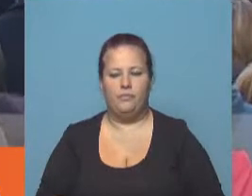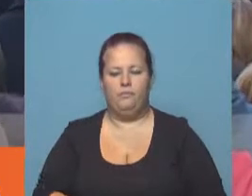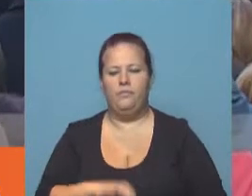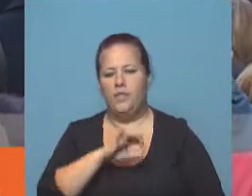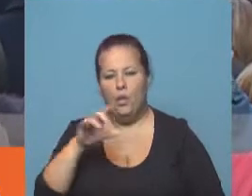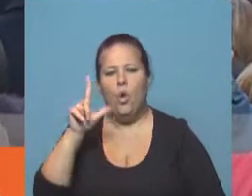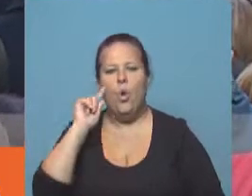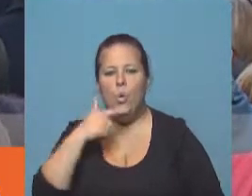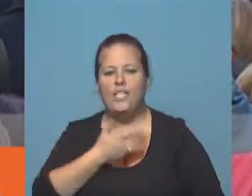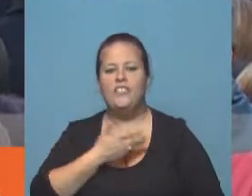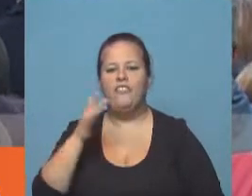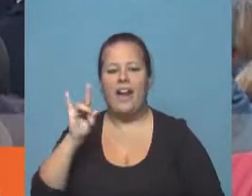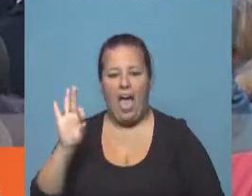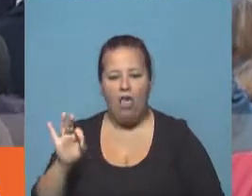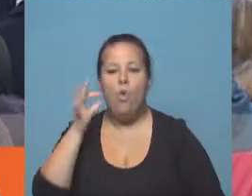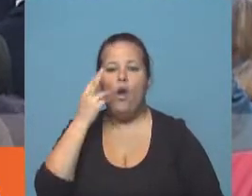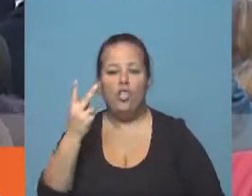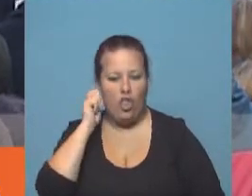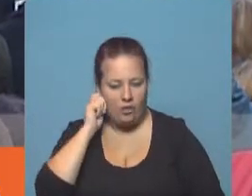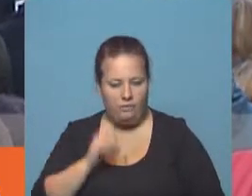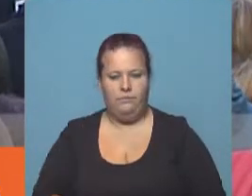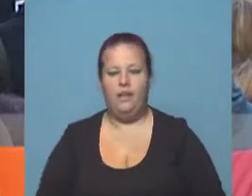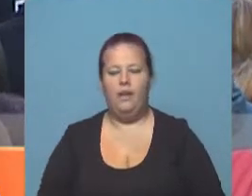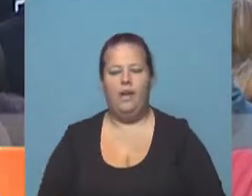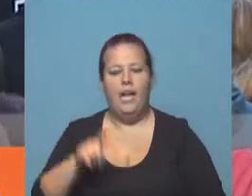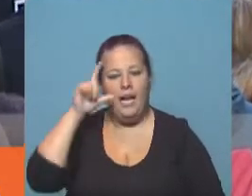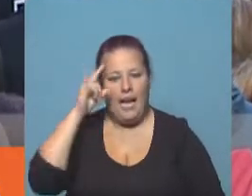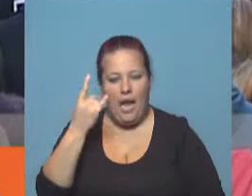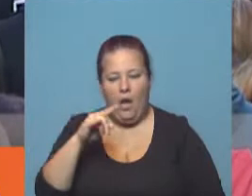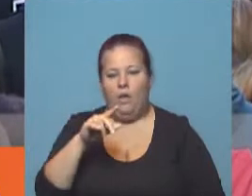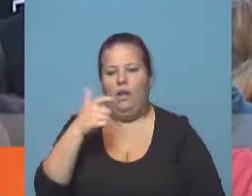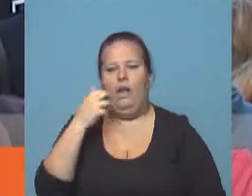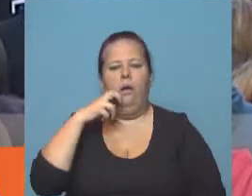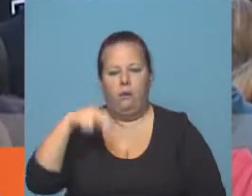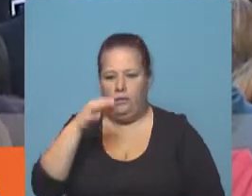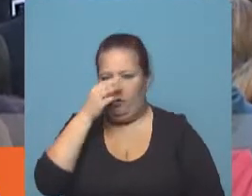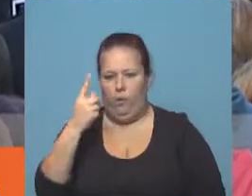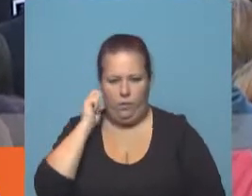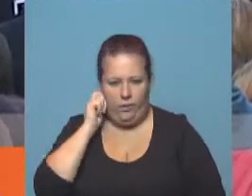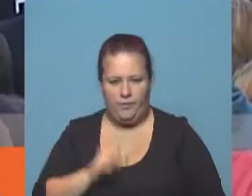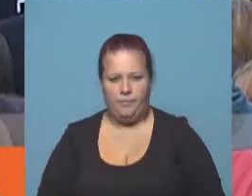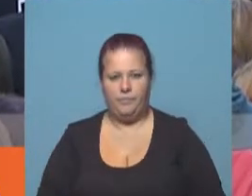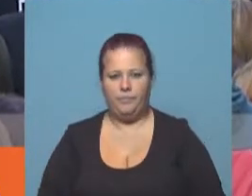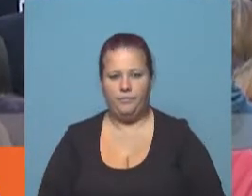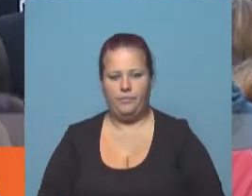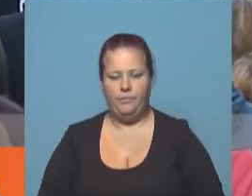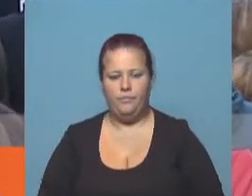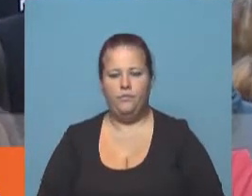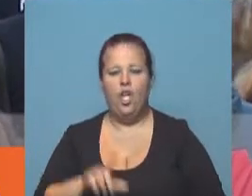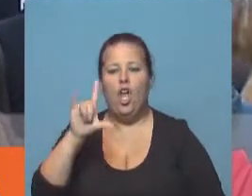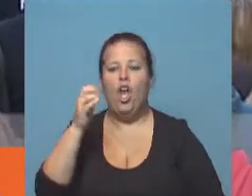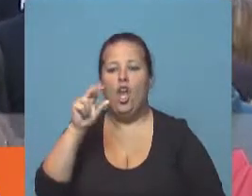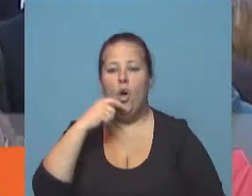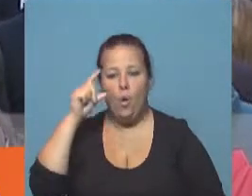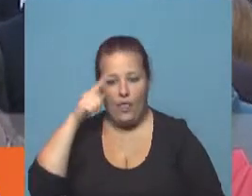Kupchik Luis Fernando, 42 años. Leo Agustín Diego, 21 años. Lourdes